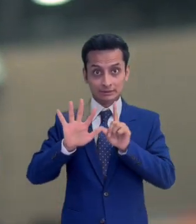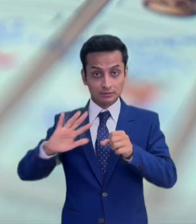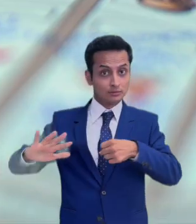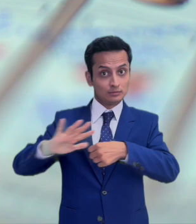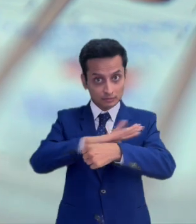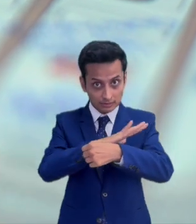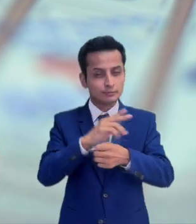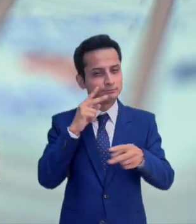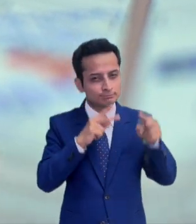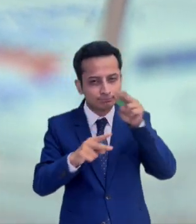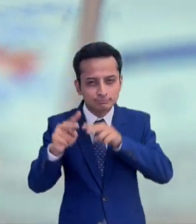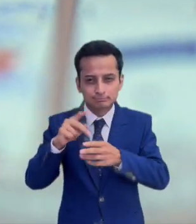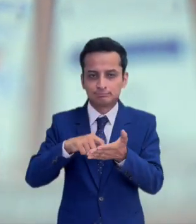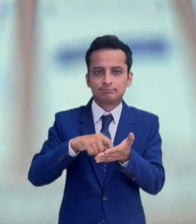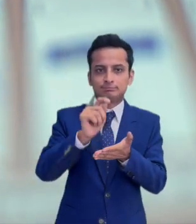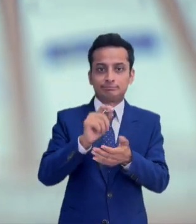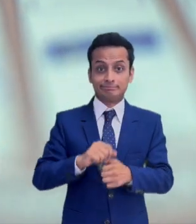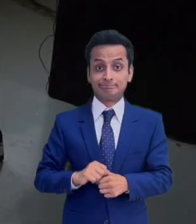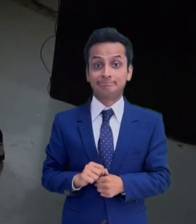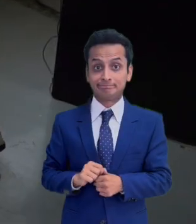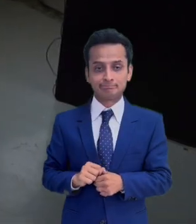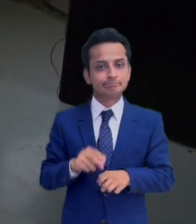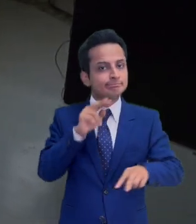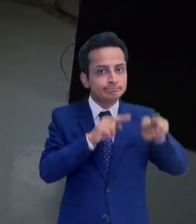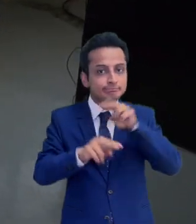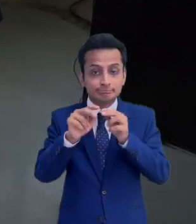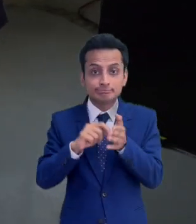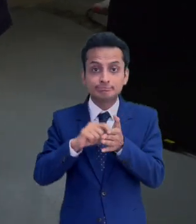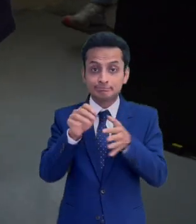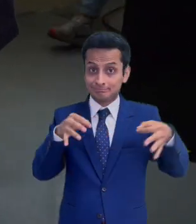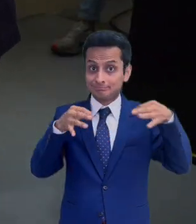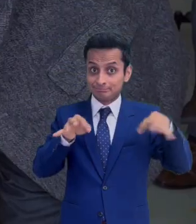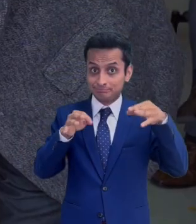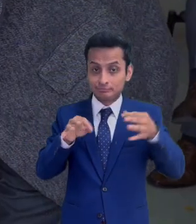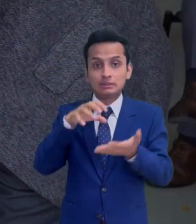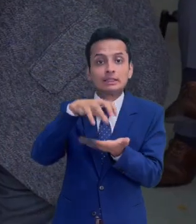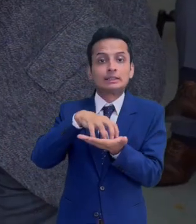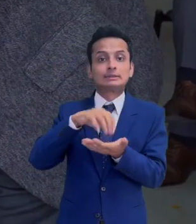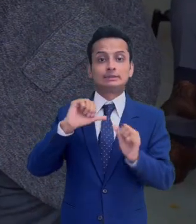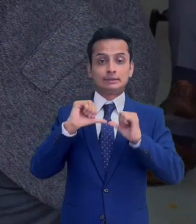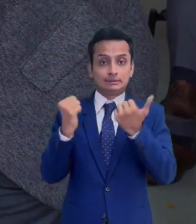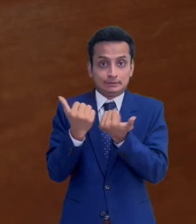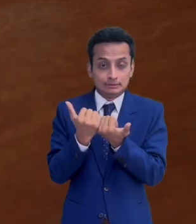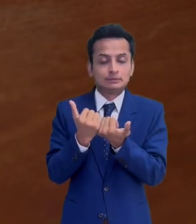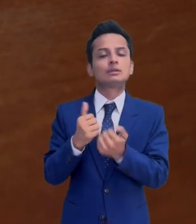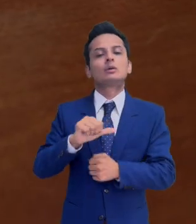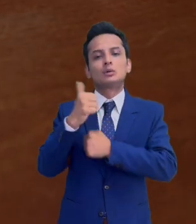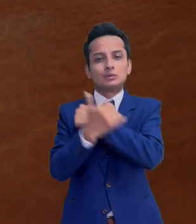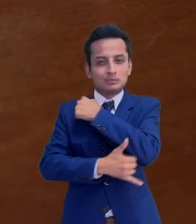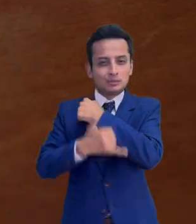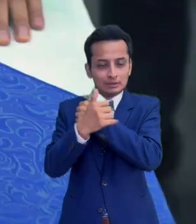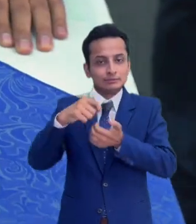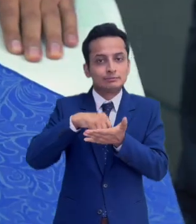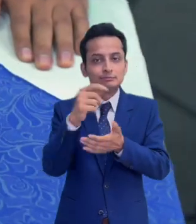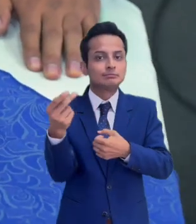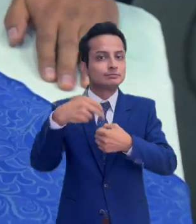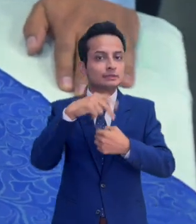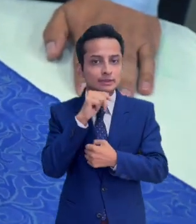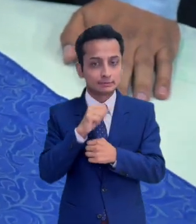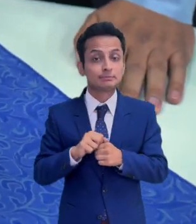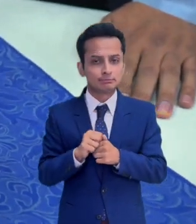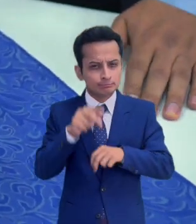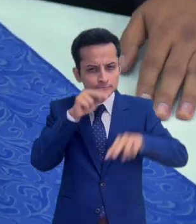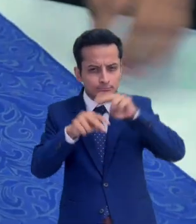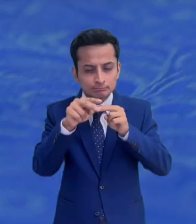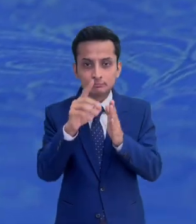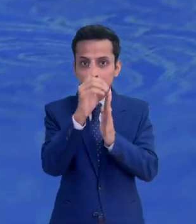las elecciones generales 2025. Asimismo, validaron la papeleta de los asambleístas por el exterior. En estos